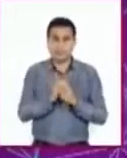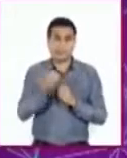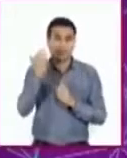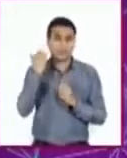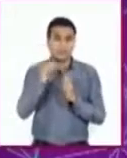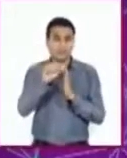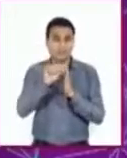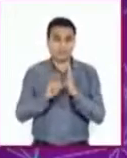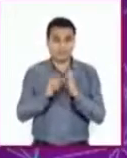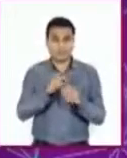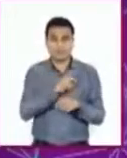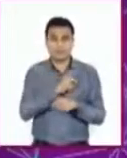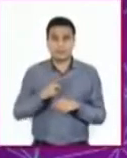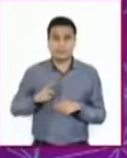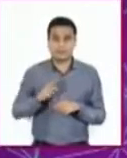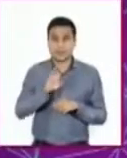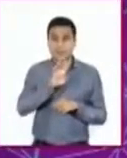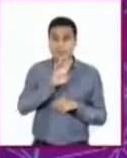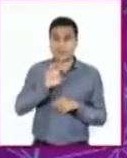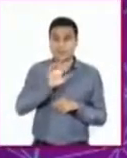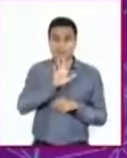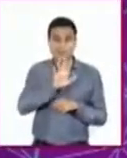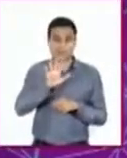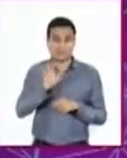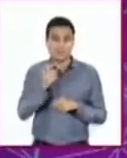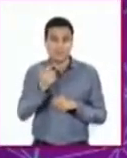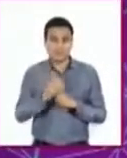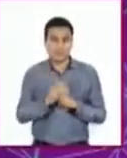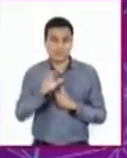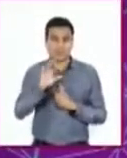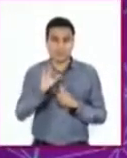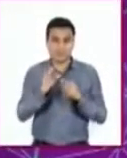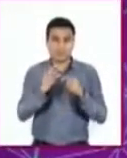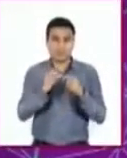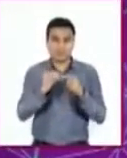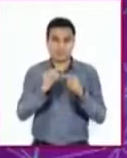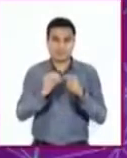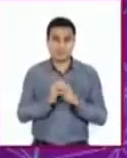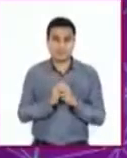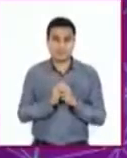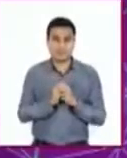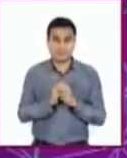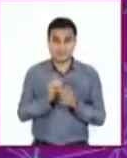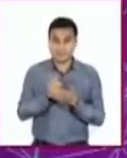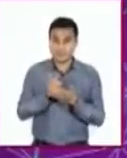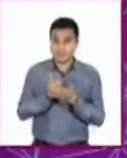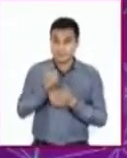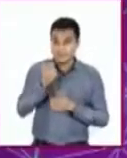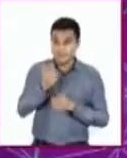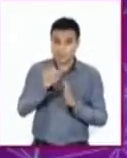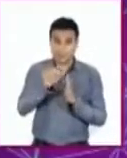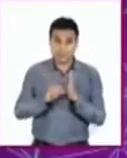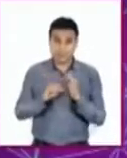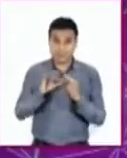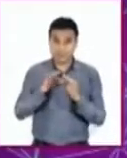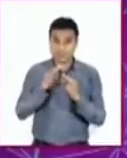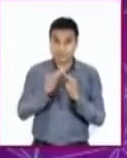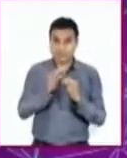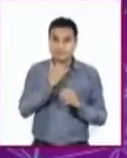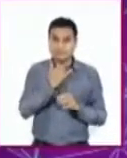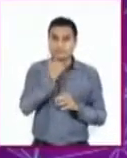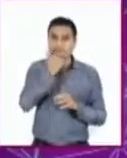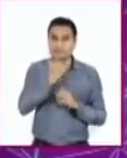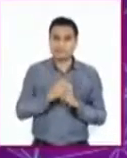pasado debía 455 pesos con 40 centavos. Al pagar su mensualidad, se equivocó